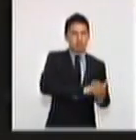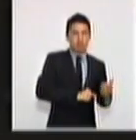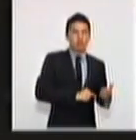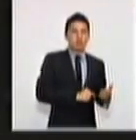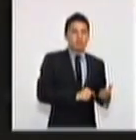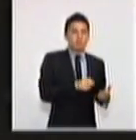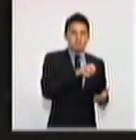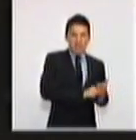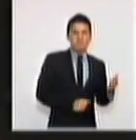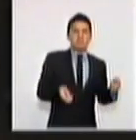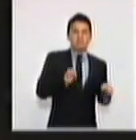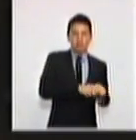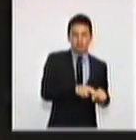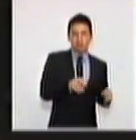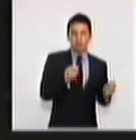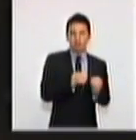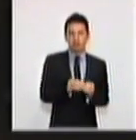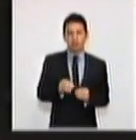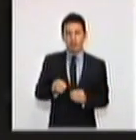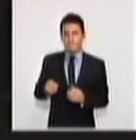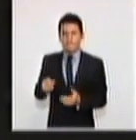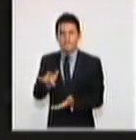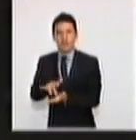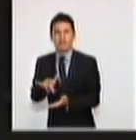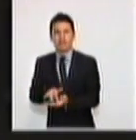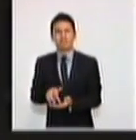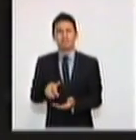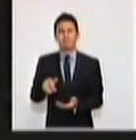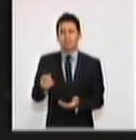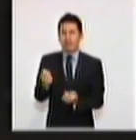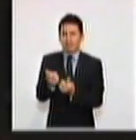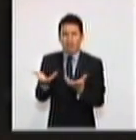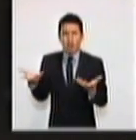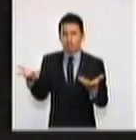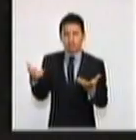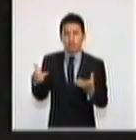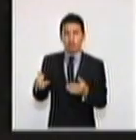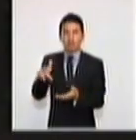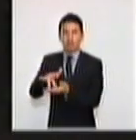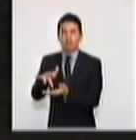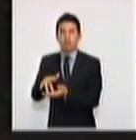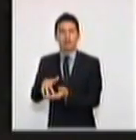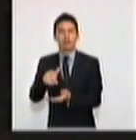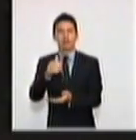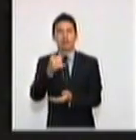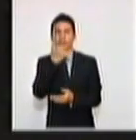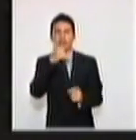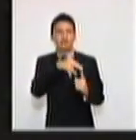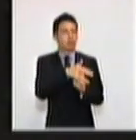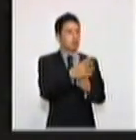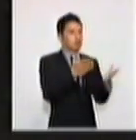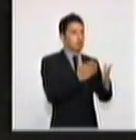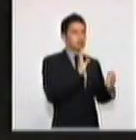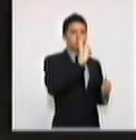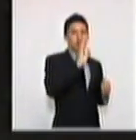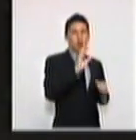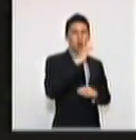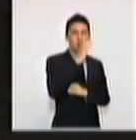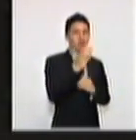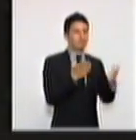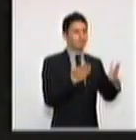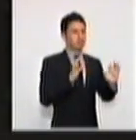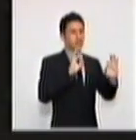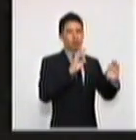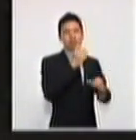billones de pesos, que por supuesto se va a traducir en menos bienes y servicios para los colombianos. Peor, bien difícil, pero todo